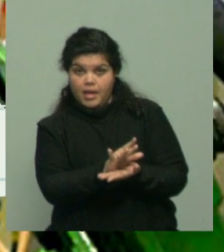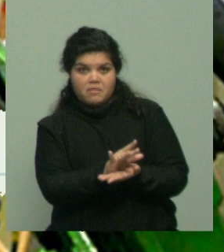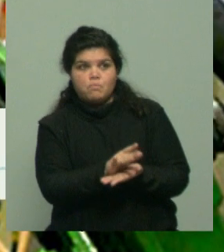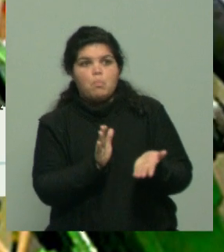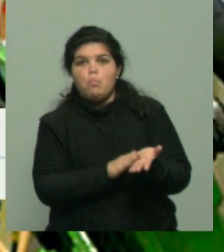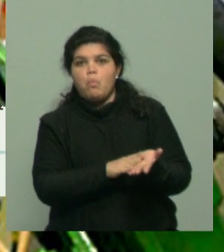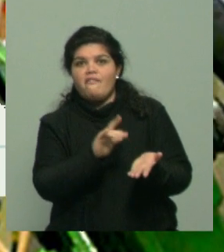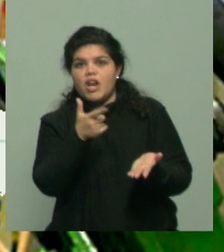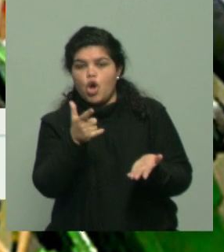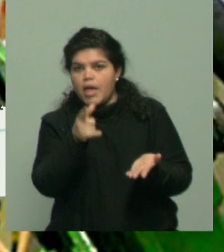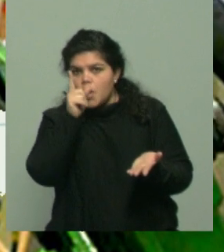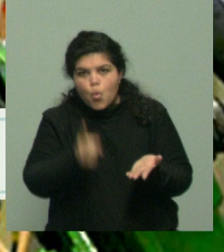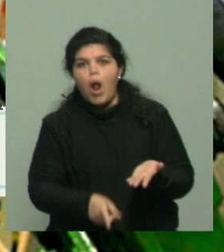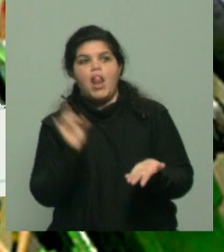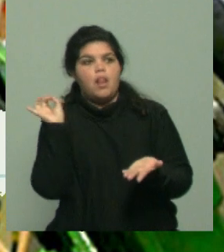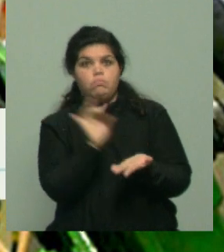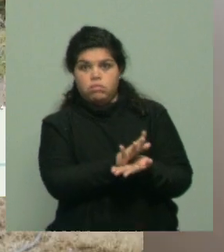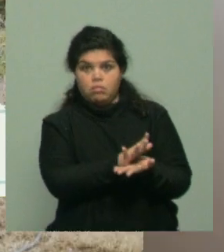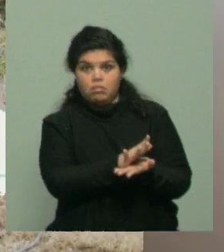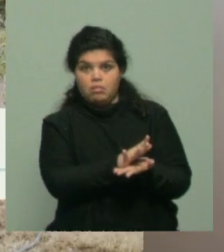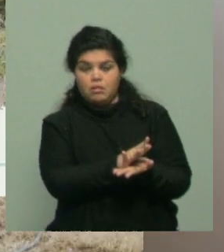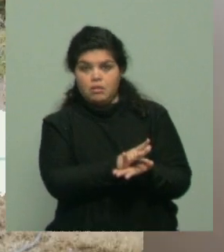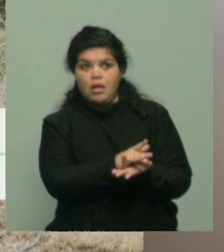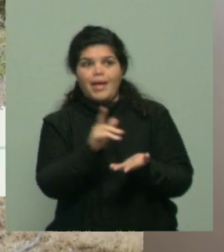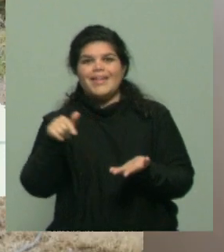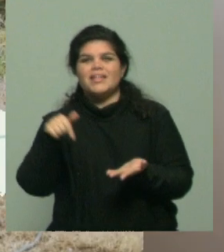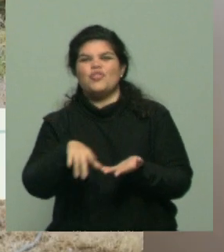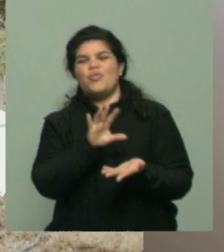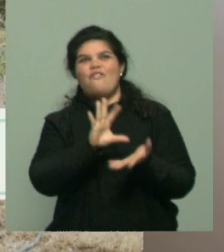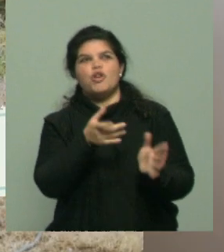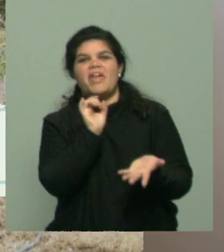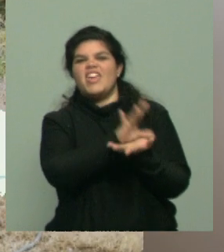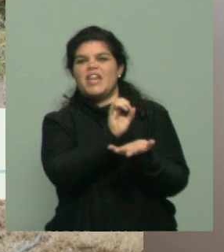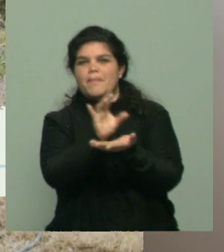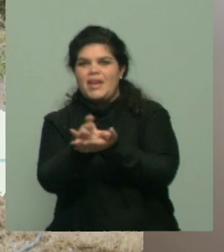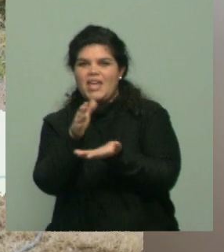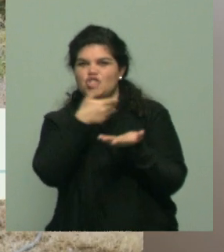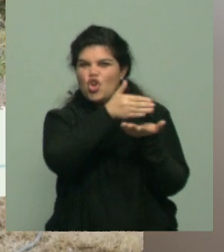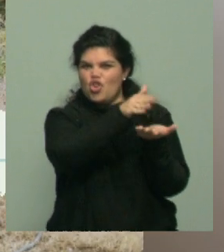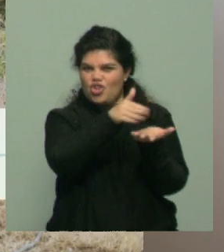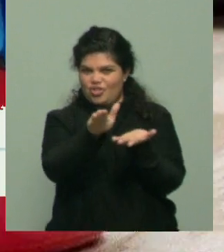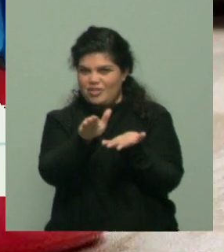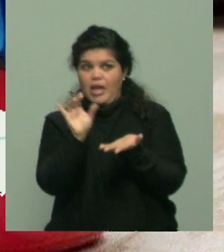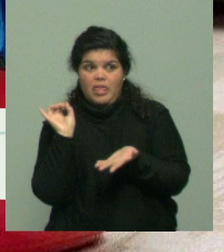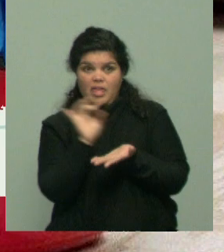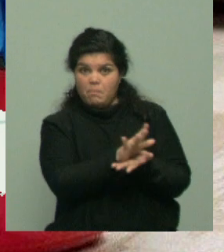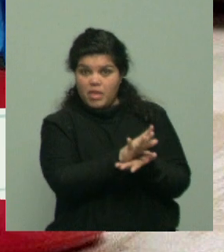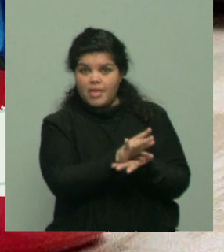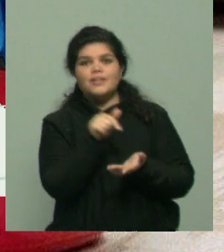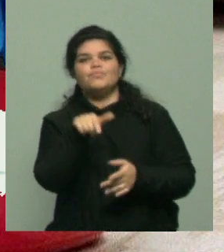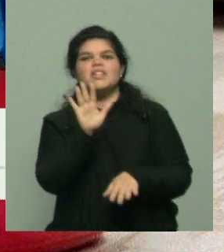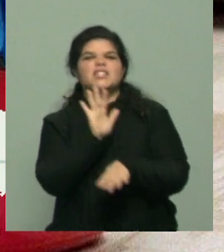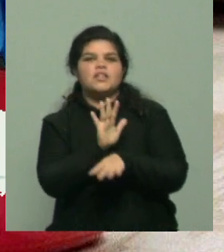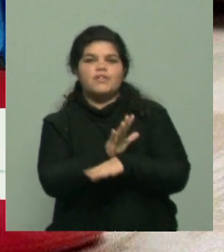despedido con un fundamento que un juez pueda entender como discriminatorio. Esa tarifa, la ley la establece en el 50